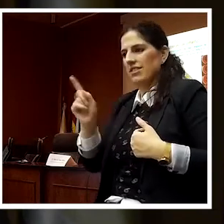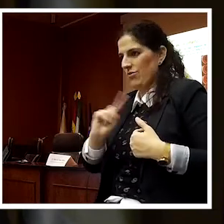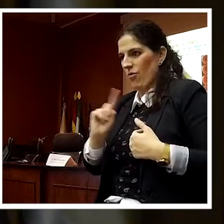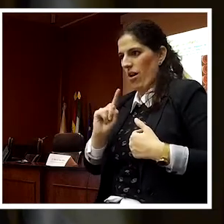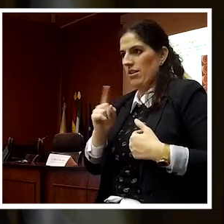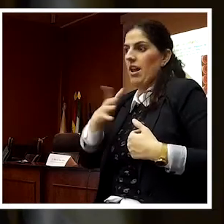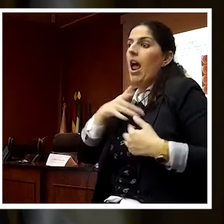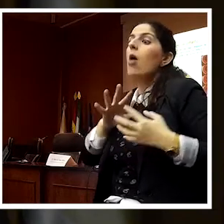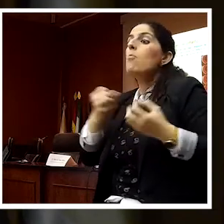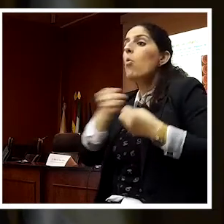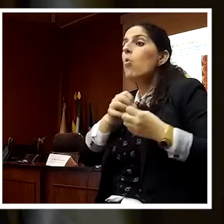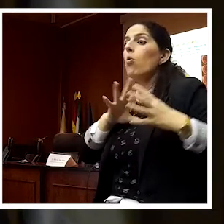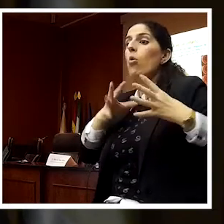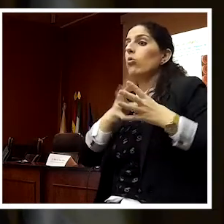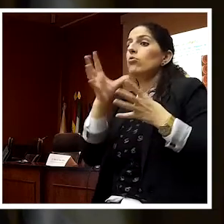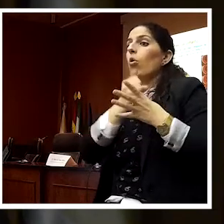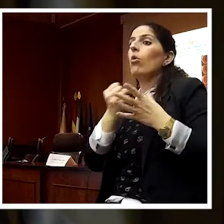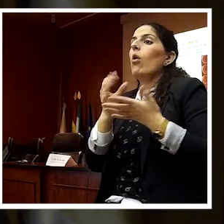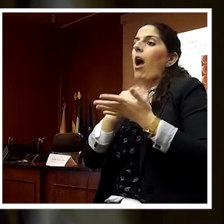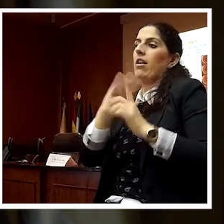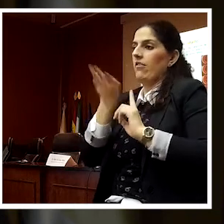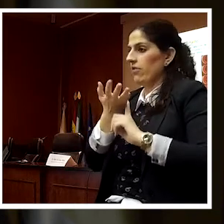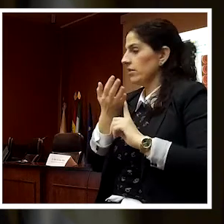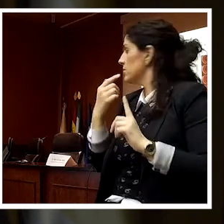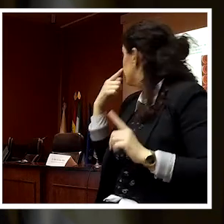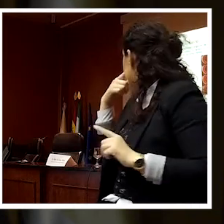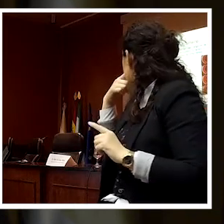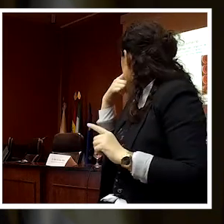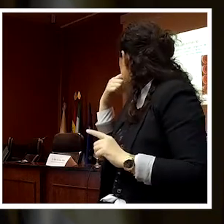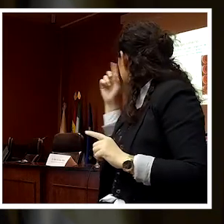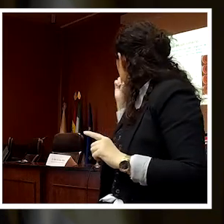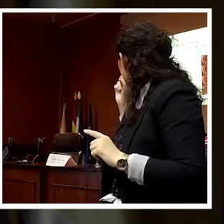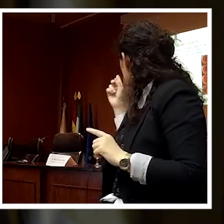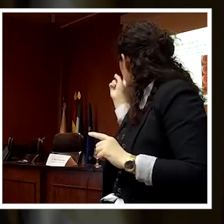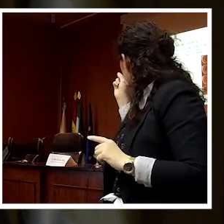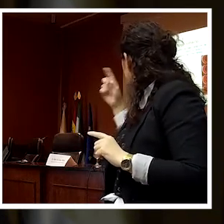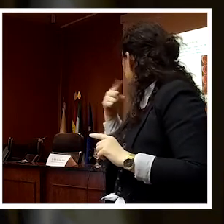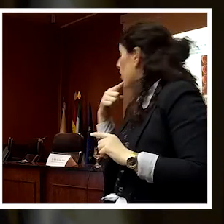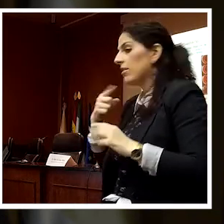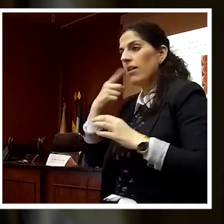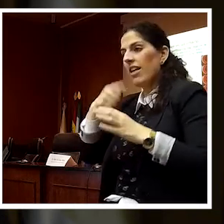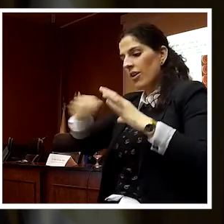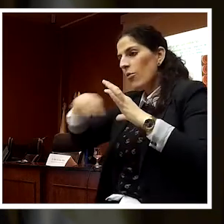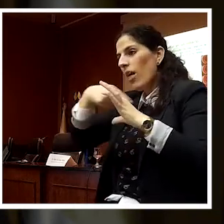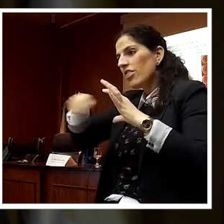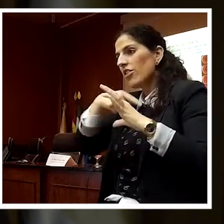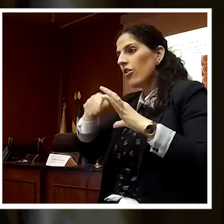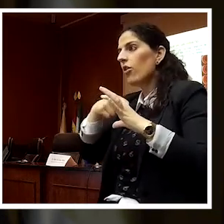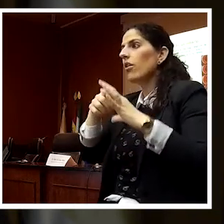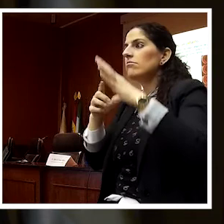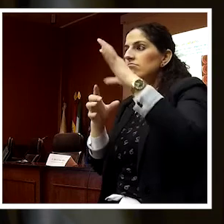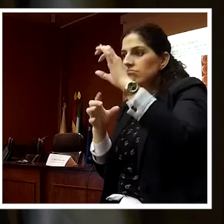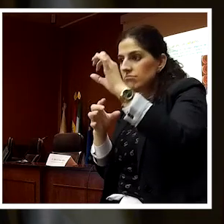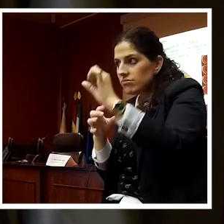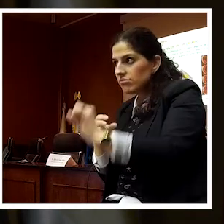lo que necesita el corazón. Se produce una estrechez, ¿no? Nosotros le llamamos estenosis, ¿bien?